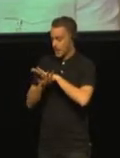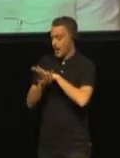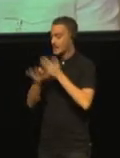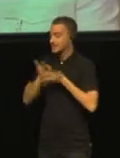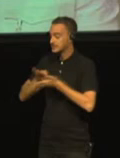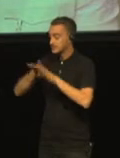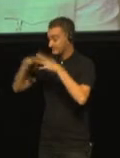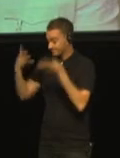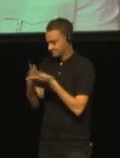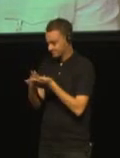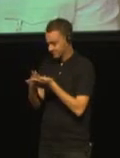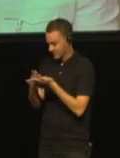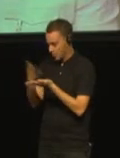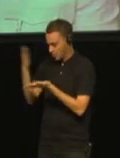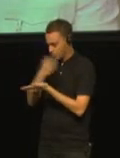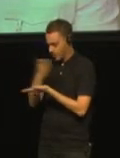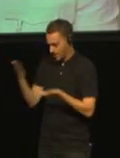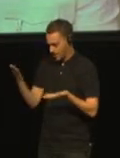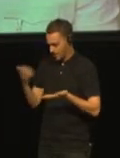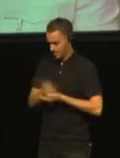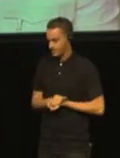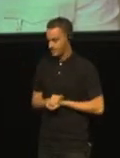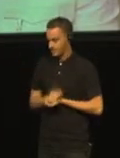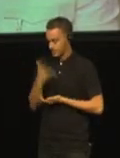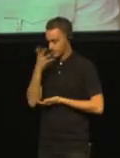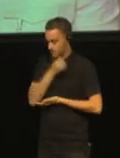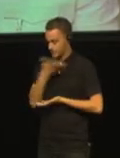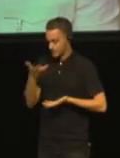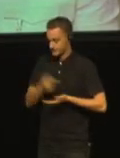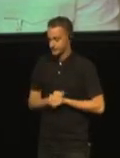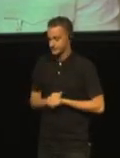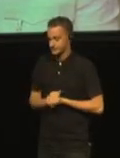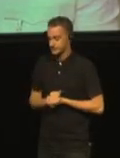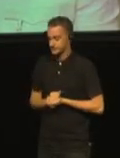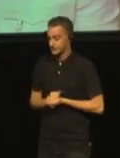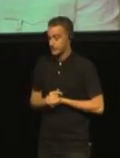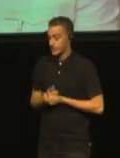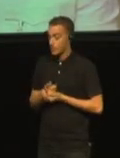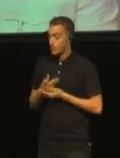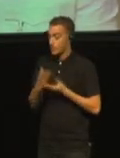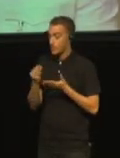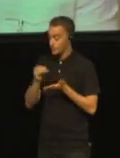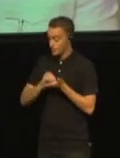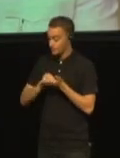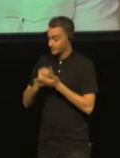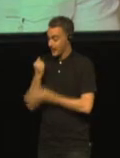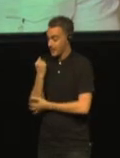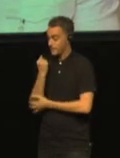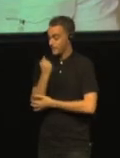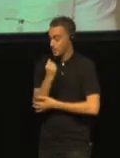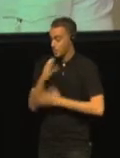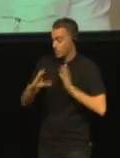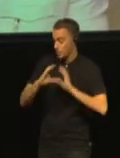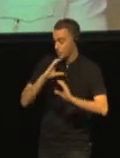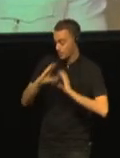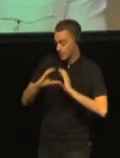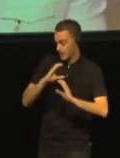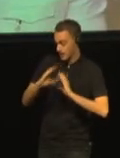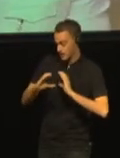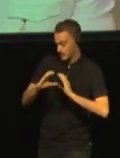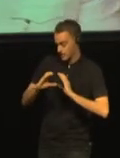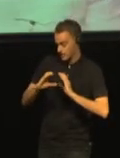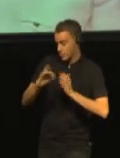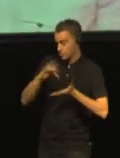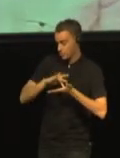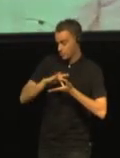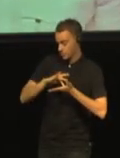Y muy pocas veces hay un apoyo de comunicación disponible durante las citas. Las